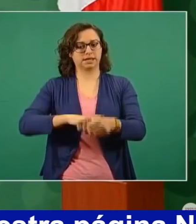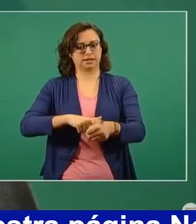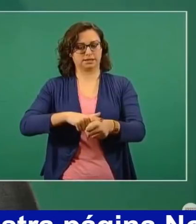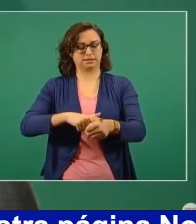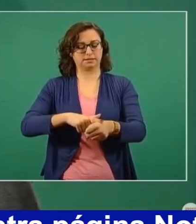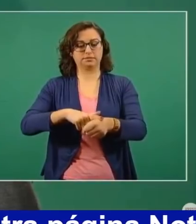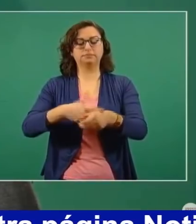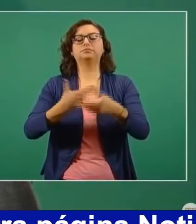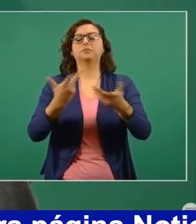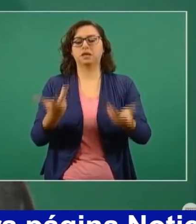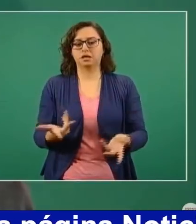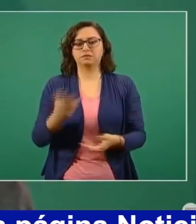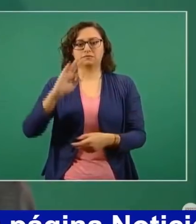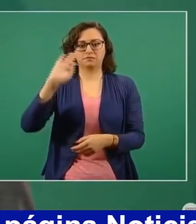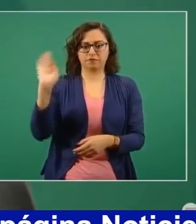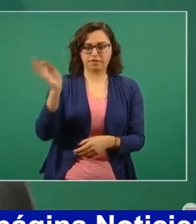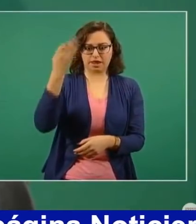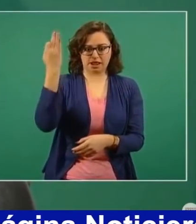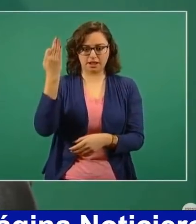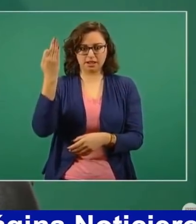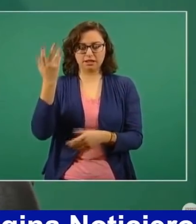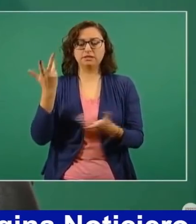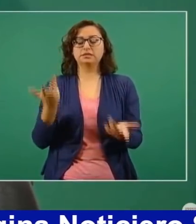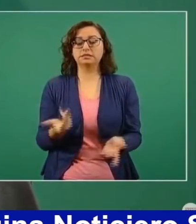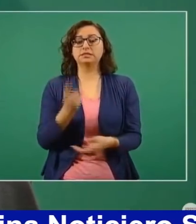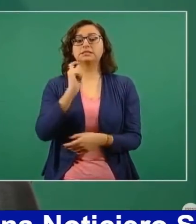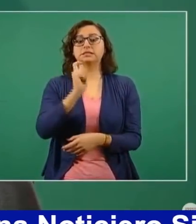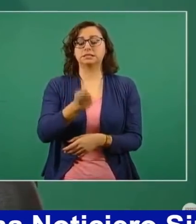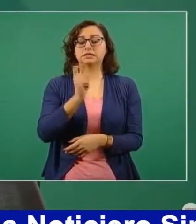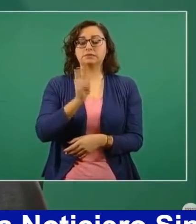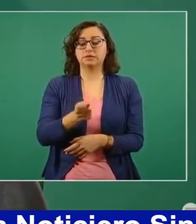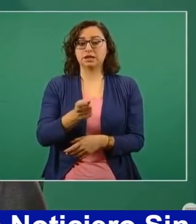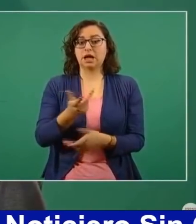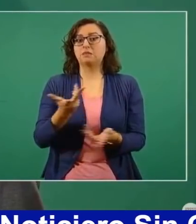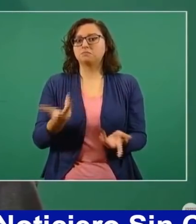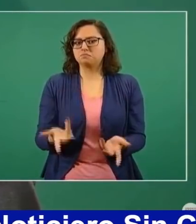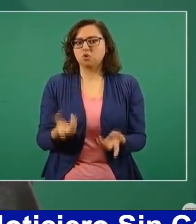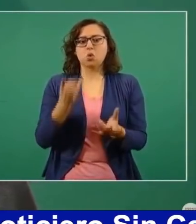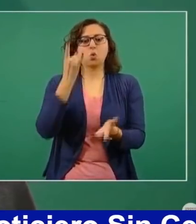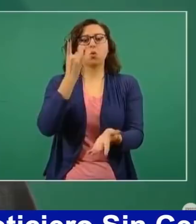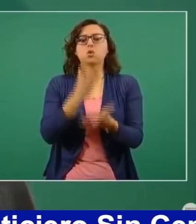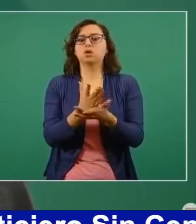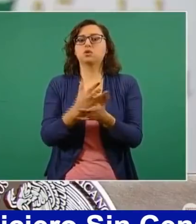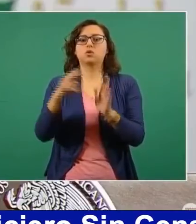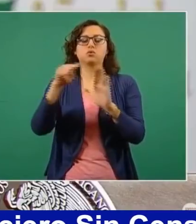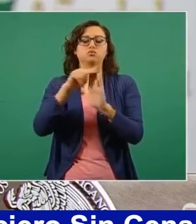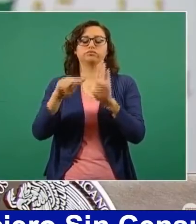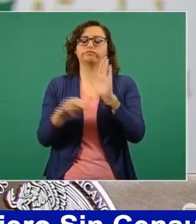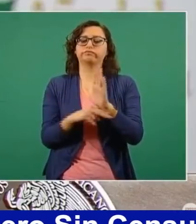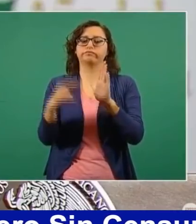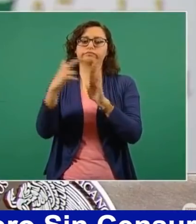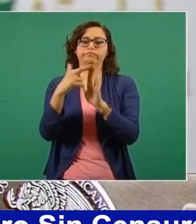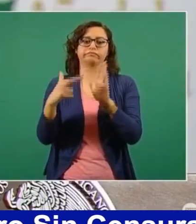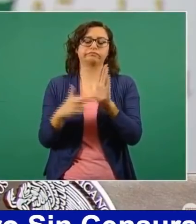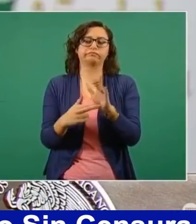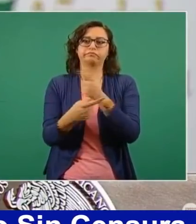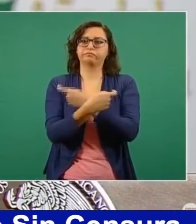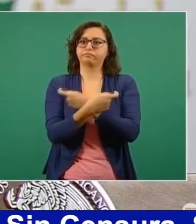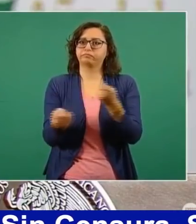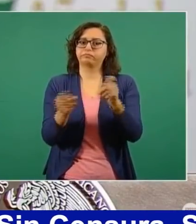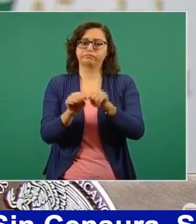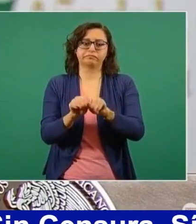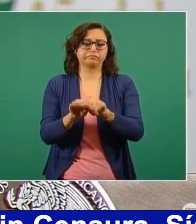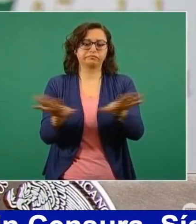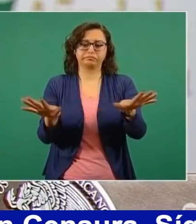Salud Federal, tiene atribuciones para dar los lineamientos generales, que son exactamente los que están estipulados, entre